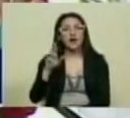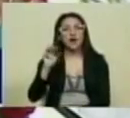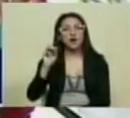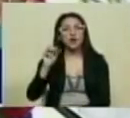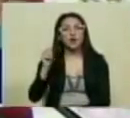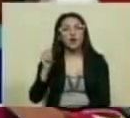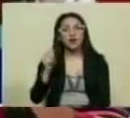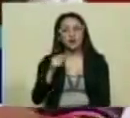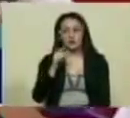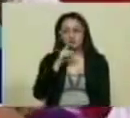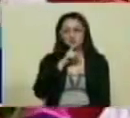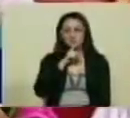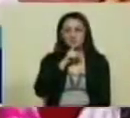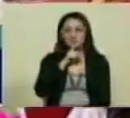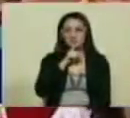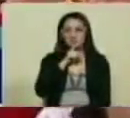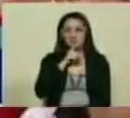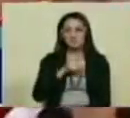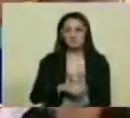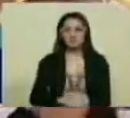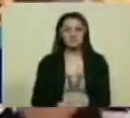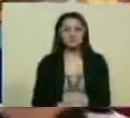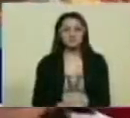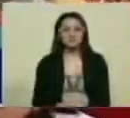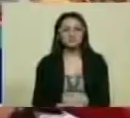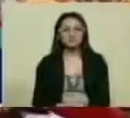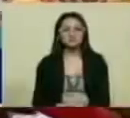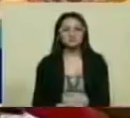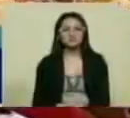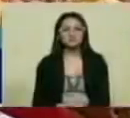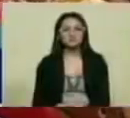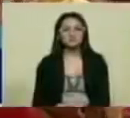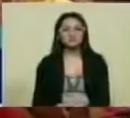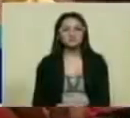Silencio absoluto. Mire, le voy a decir,